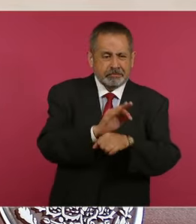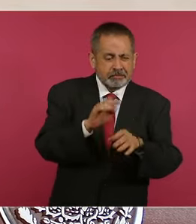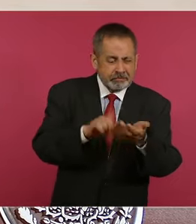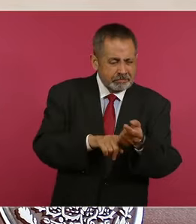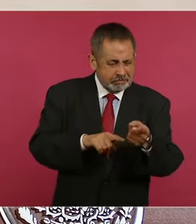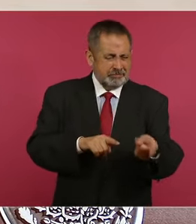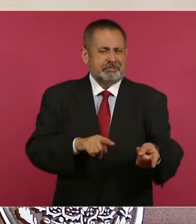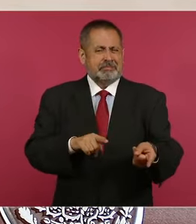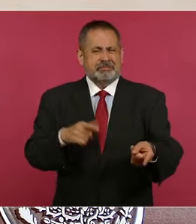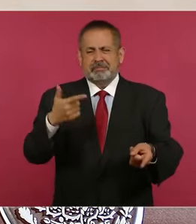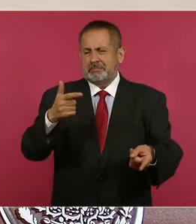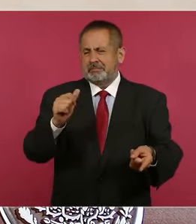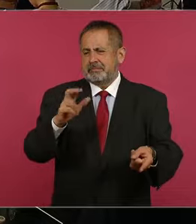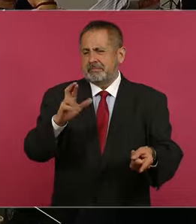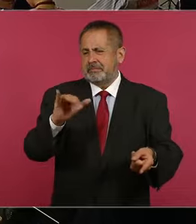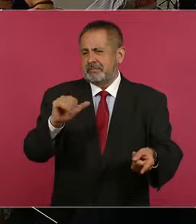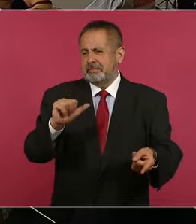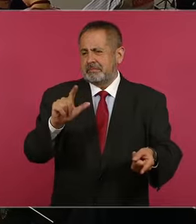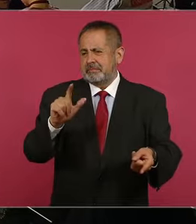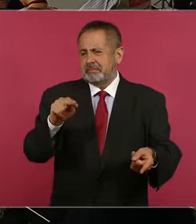a García Luna.